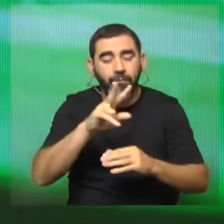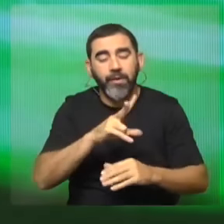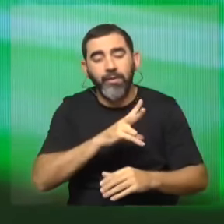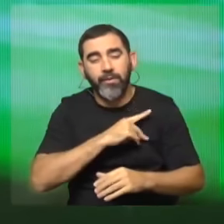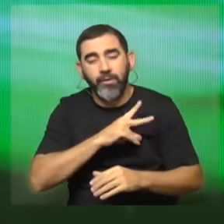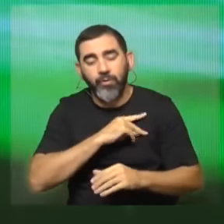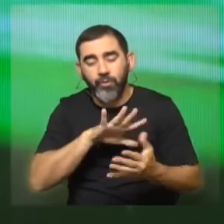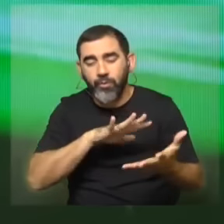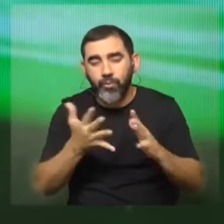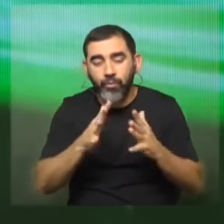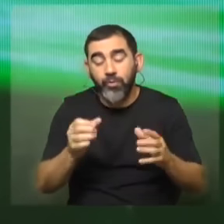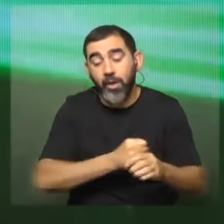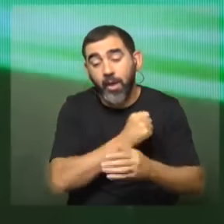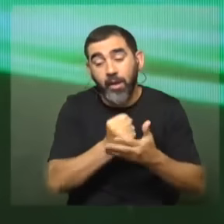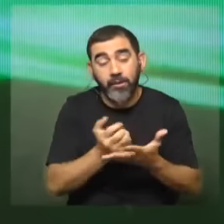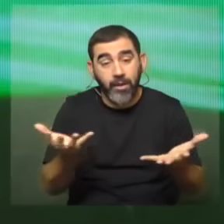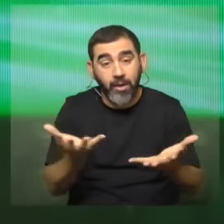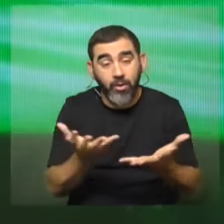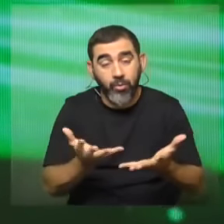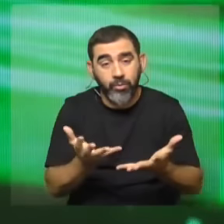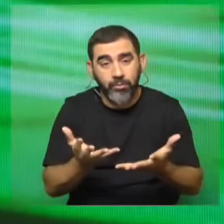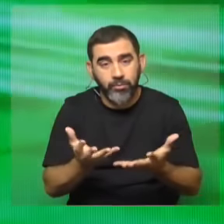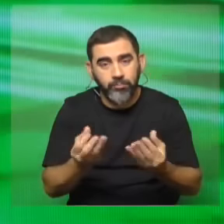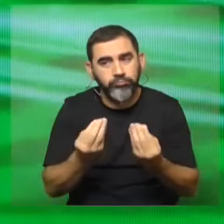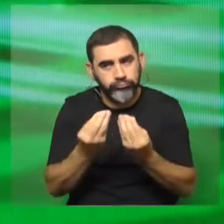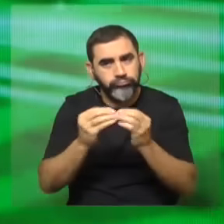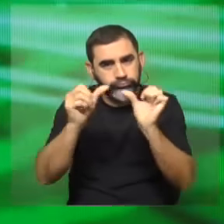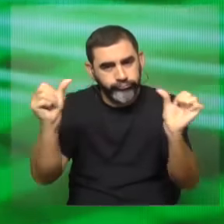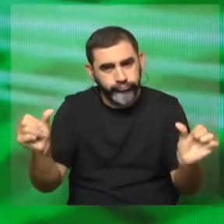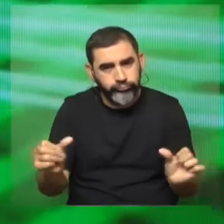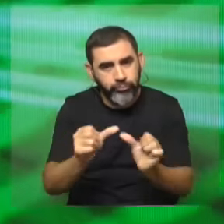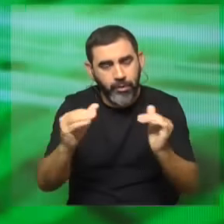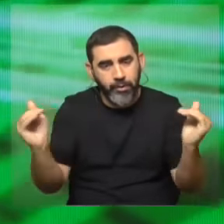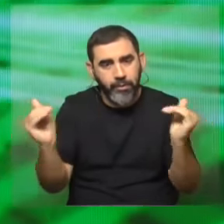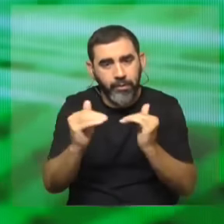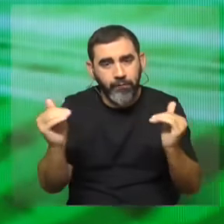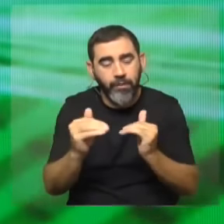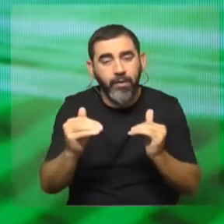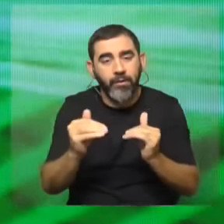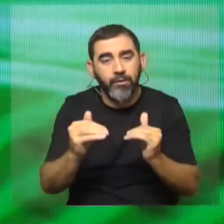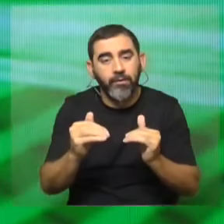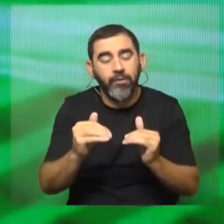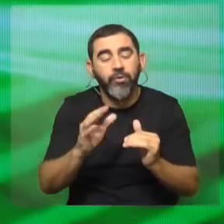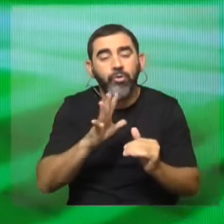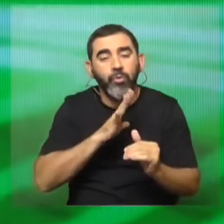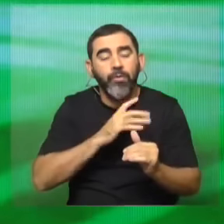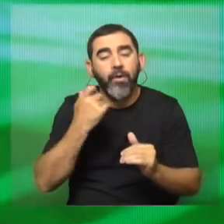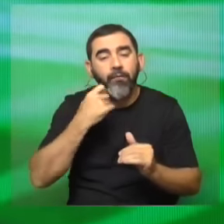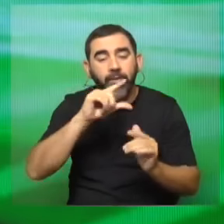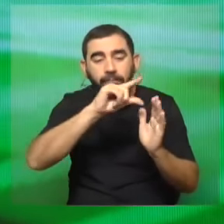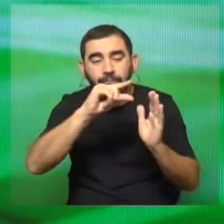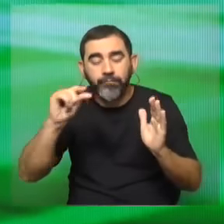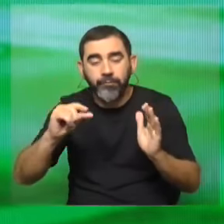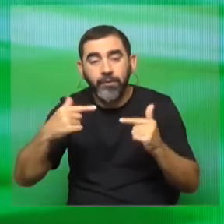diciembre a la fecha eh ha habido mucho movimiento nosotros no tenemos datos estadísticos aún el